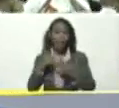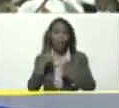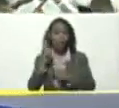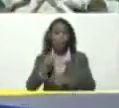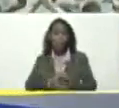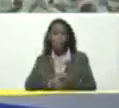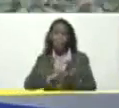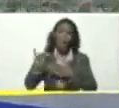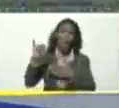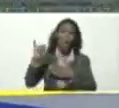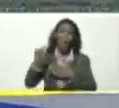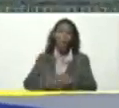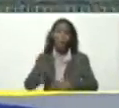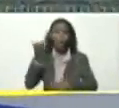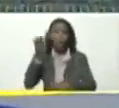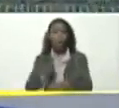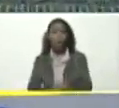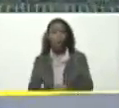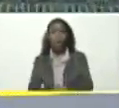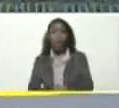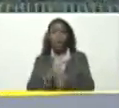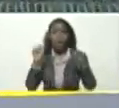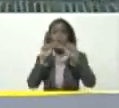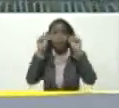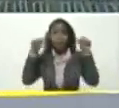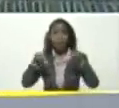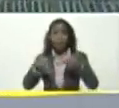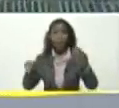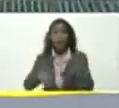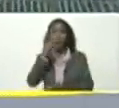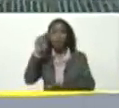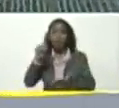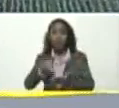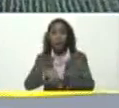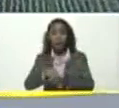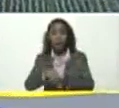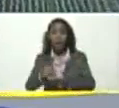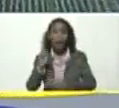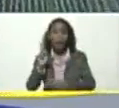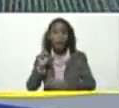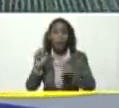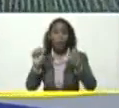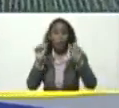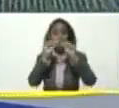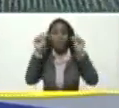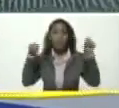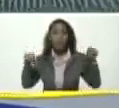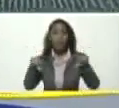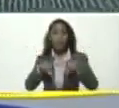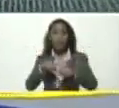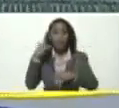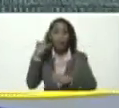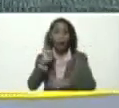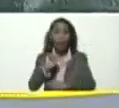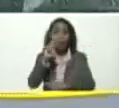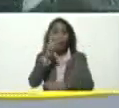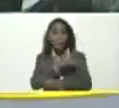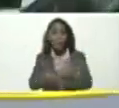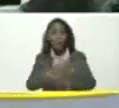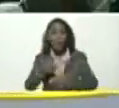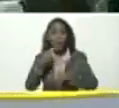máxima efervescencia del Sistema Nacional de Orquestas. Es un sistema que tiene a más de 1 millón